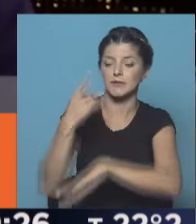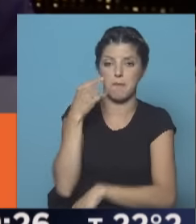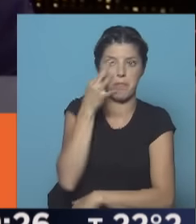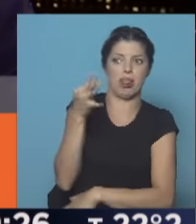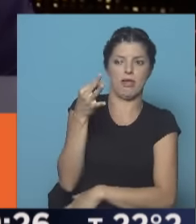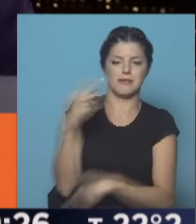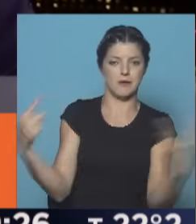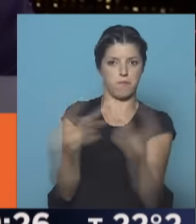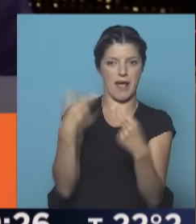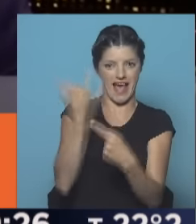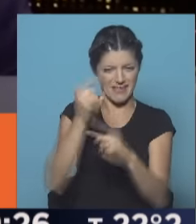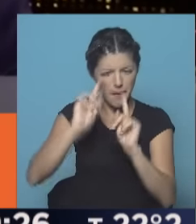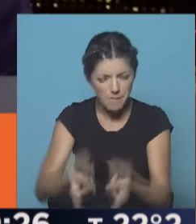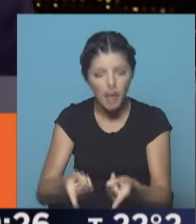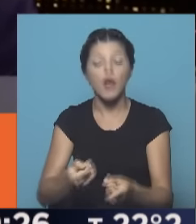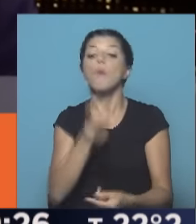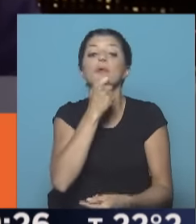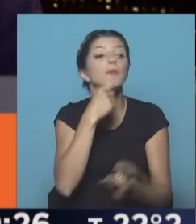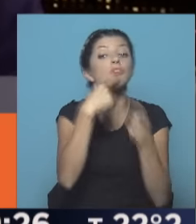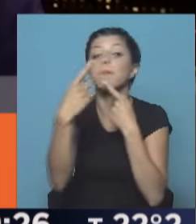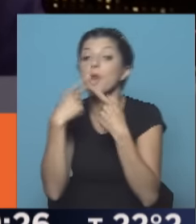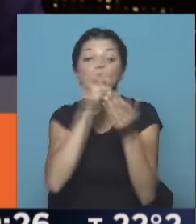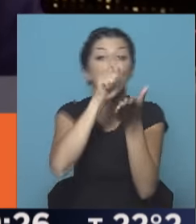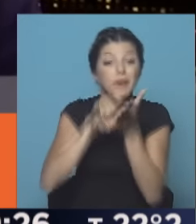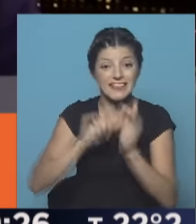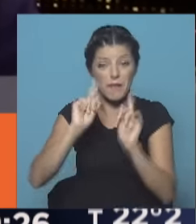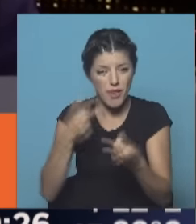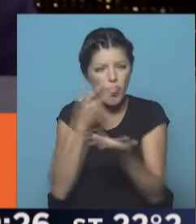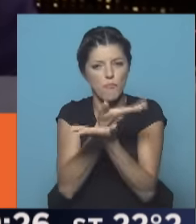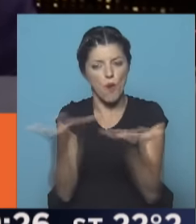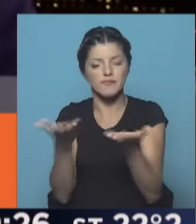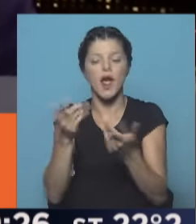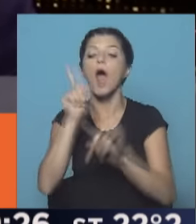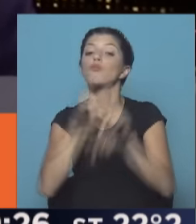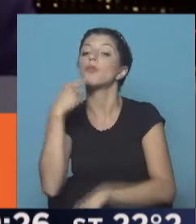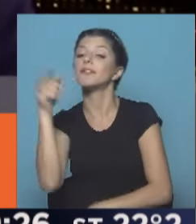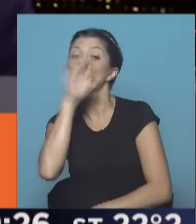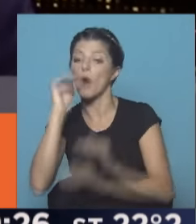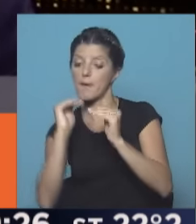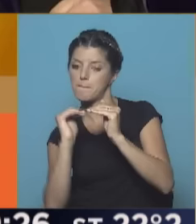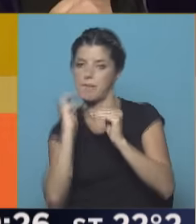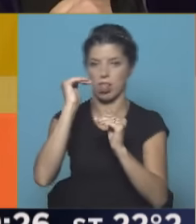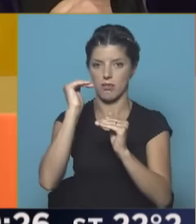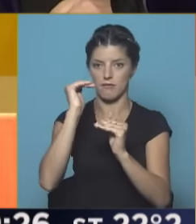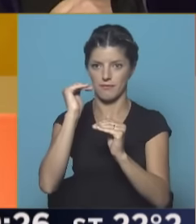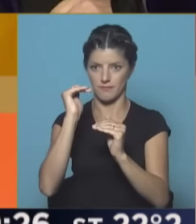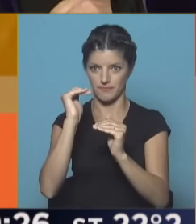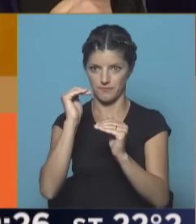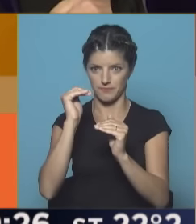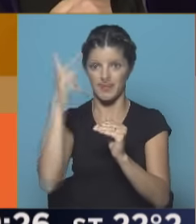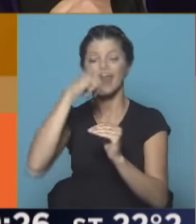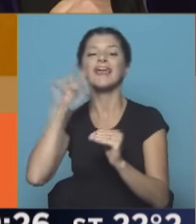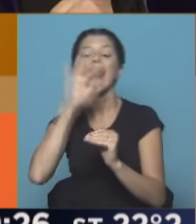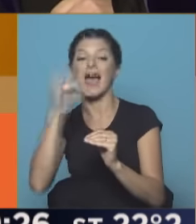también en las encuestas, esas encuestas que por un lado dicen que Hillary está arriba, digamos, es decir, que está superando a Donald